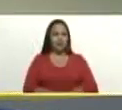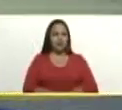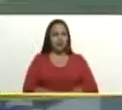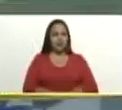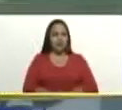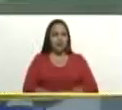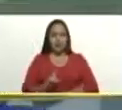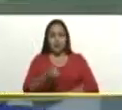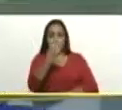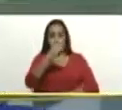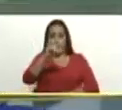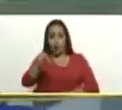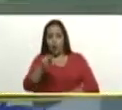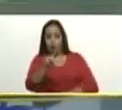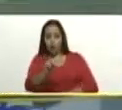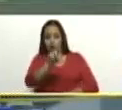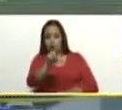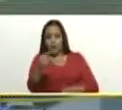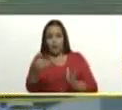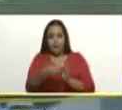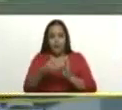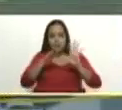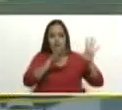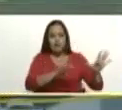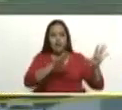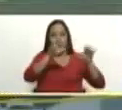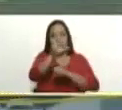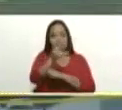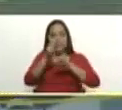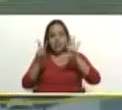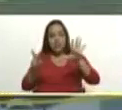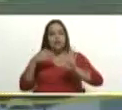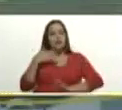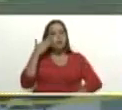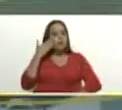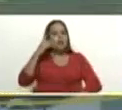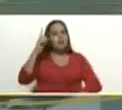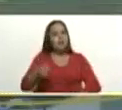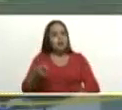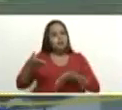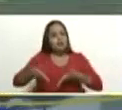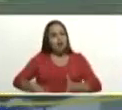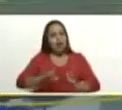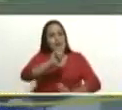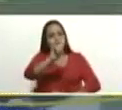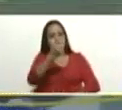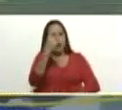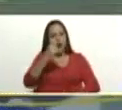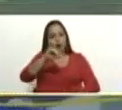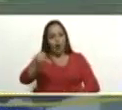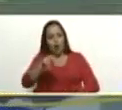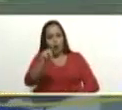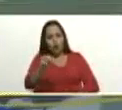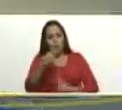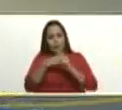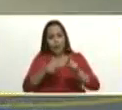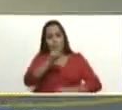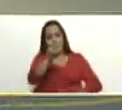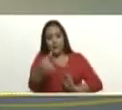Primero de junio de 1937. Mi mamá nació un primero de junio también, pero en